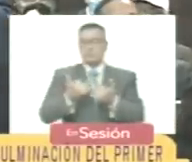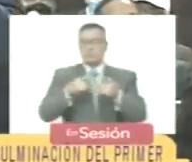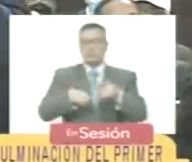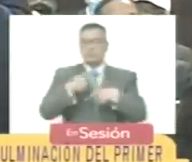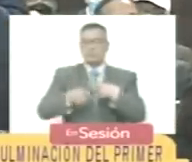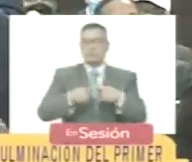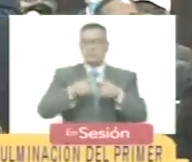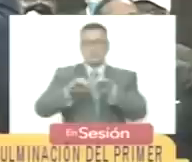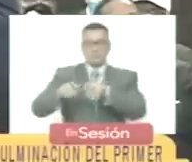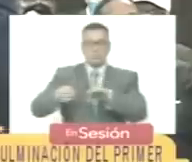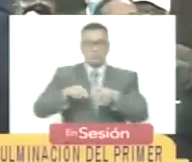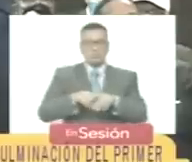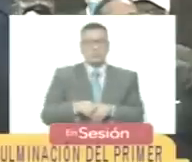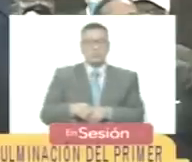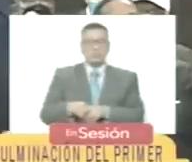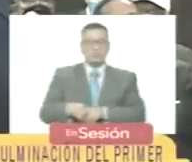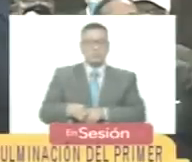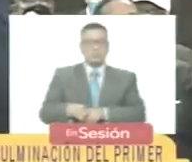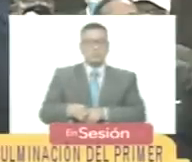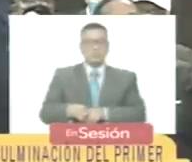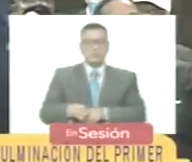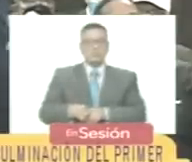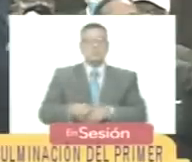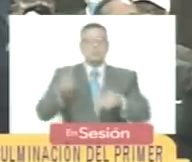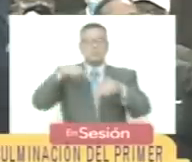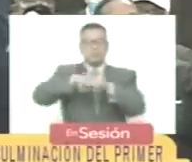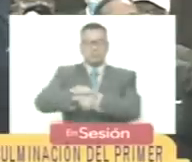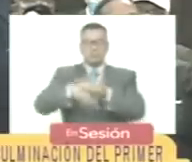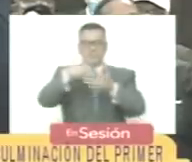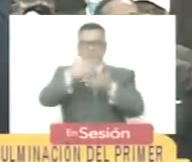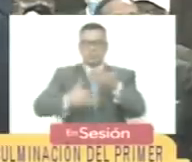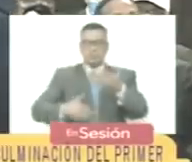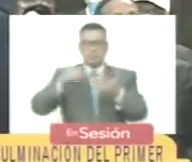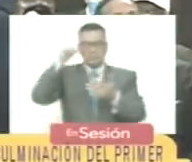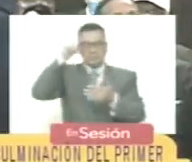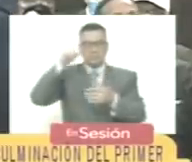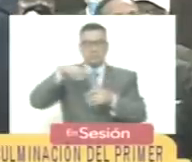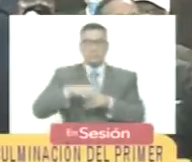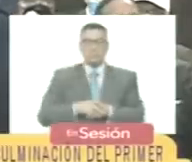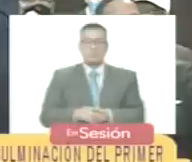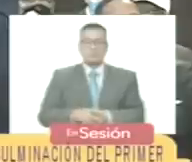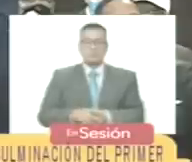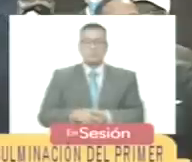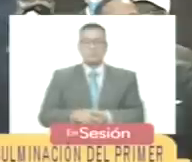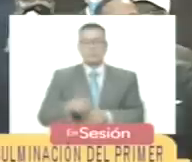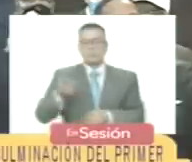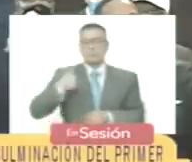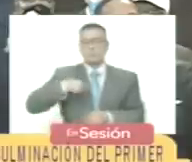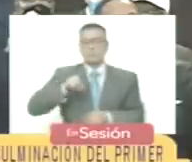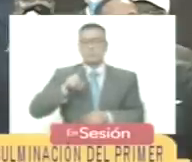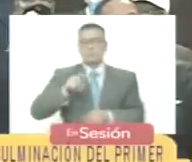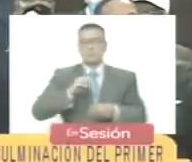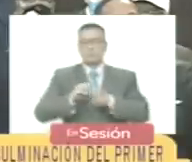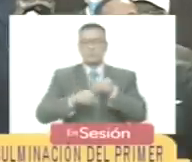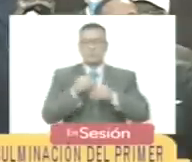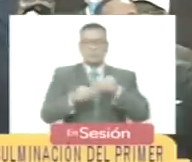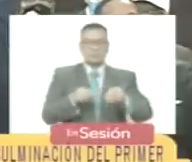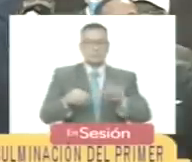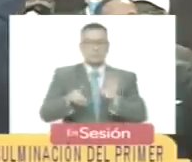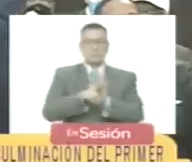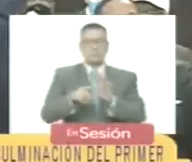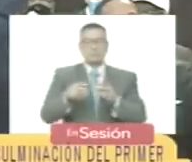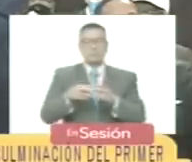a Secretaría para que sean incluidos en el orden del día. Por lo tanto, tenemos materia